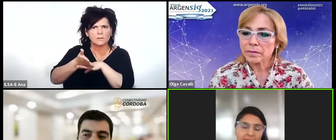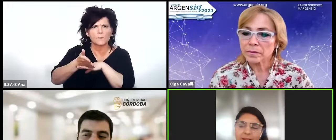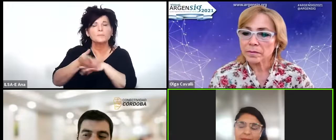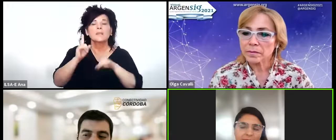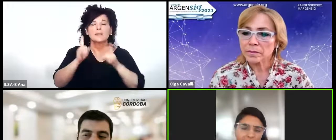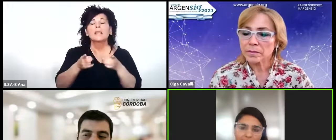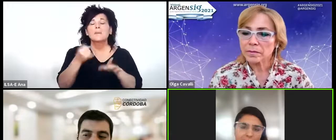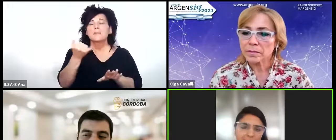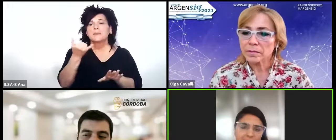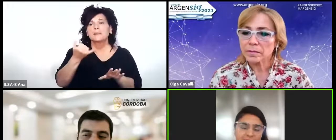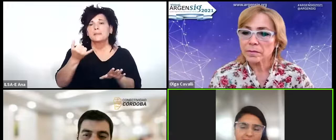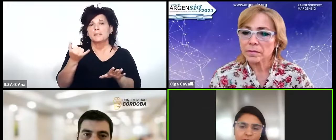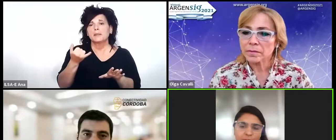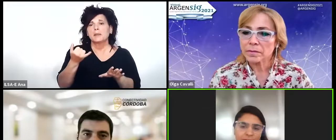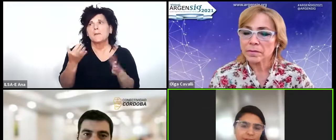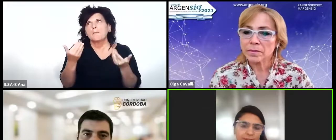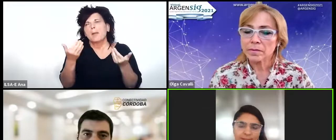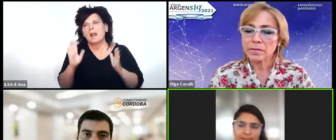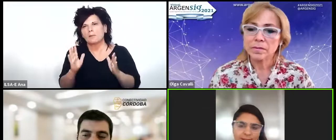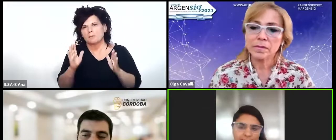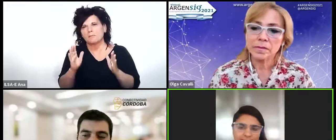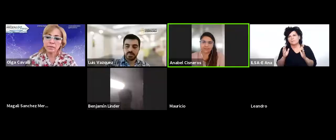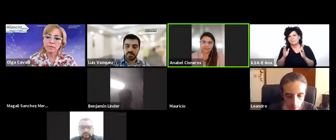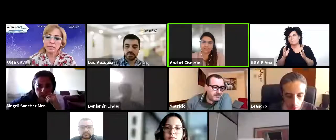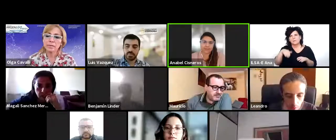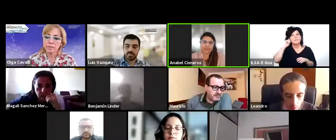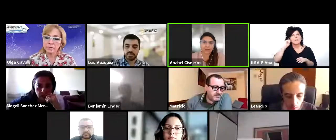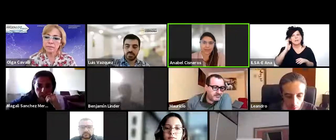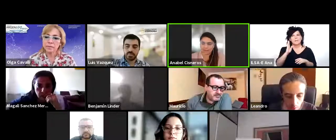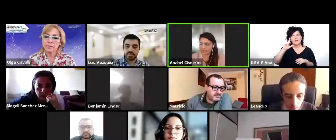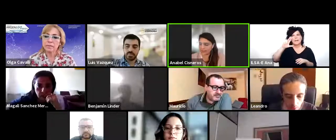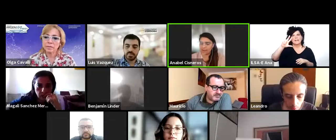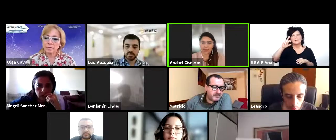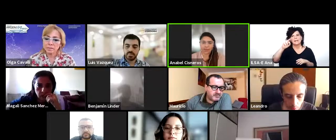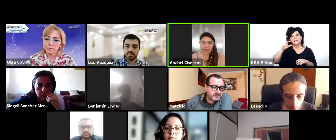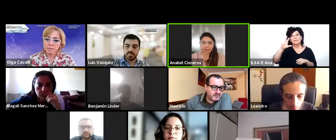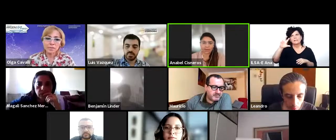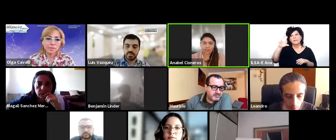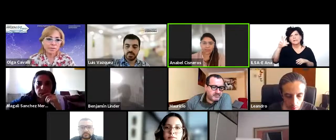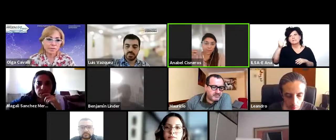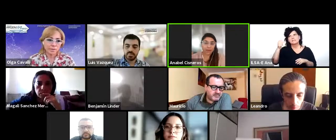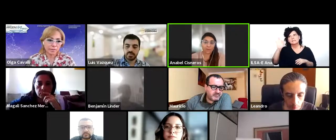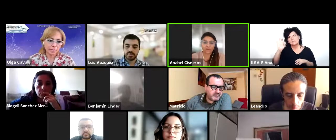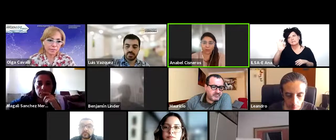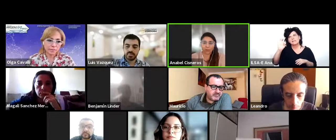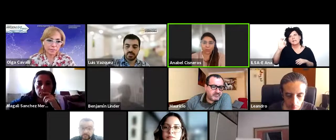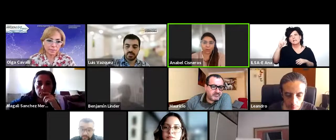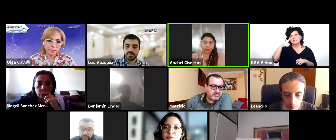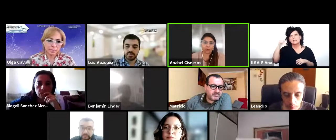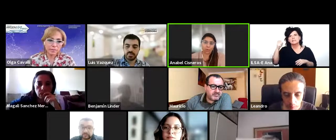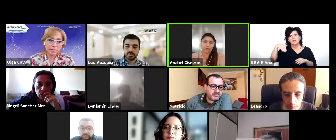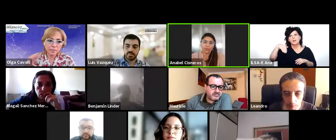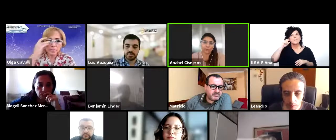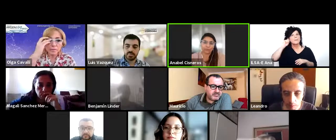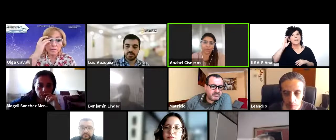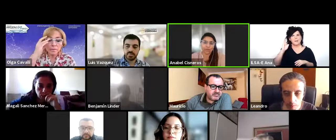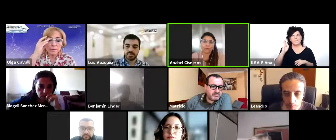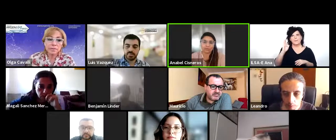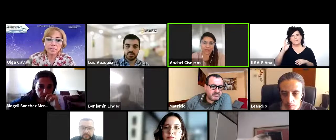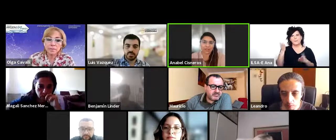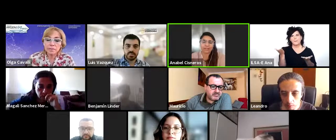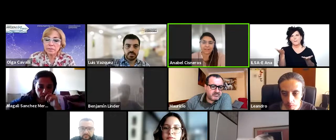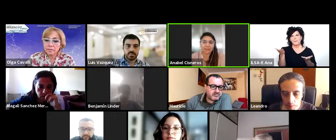a tener va a permitir anchos de banda de 30 60 100 megabits como son